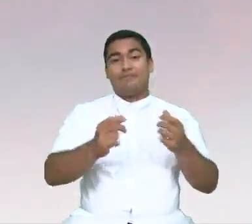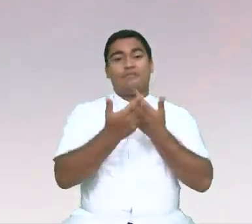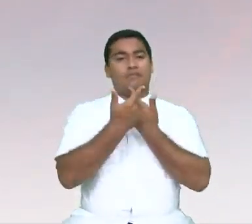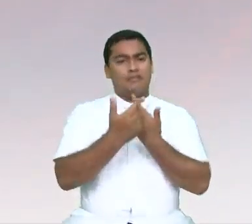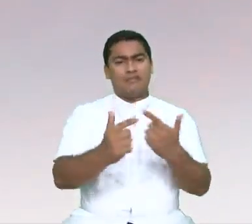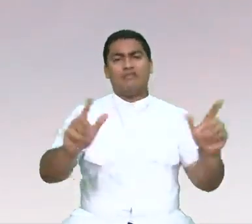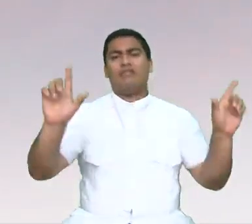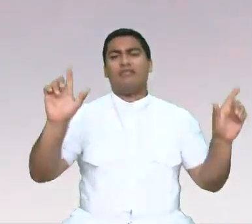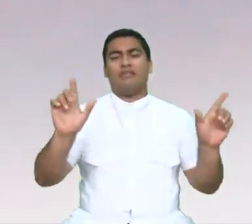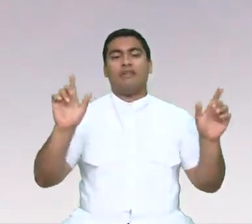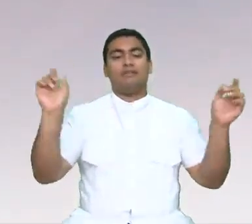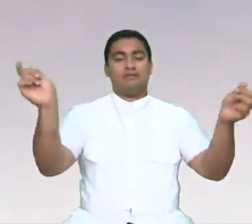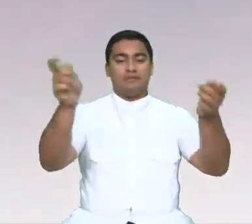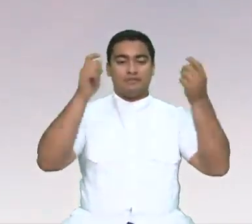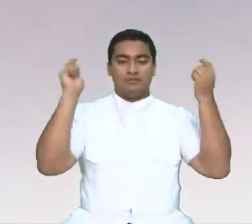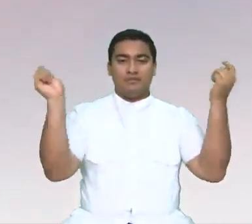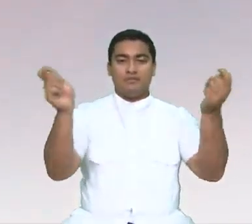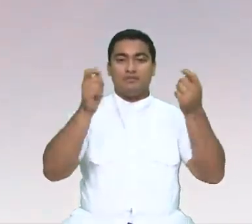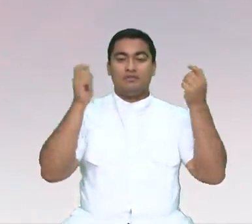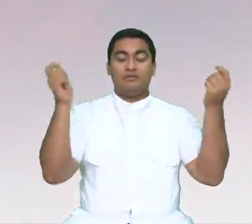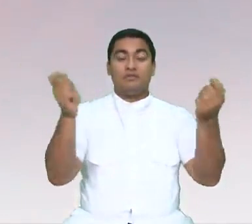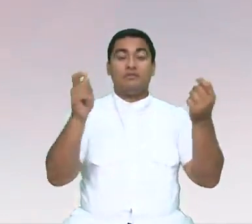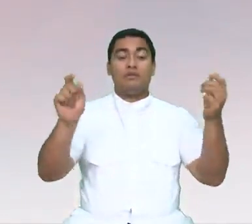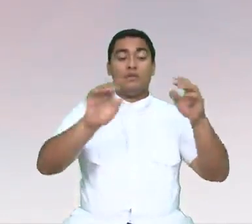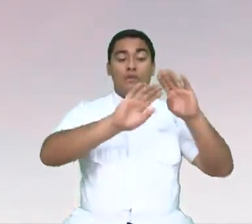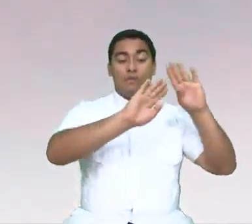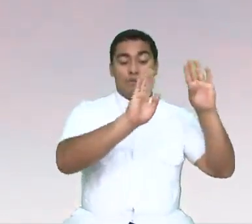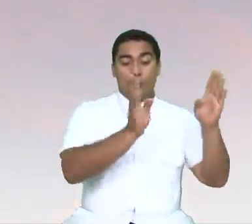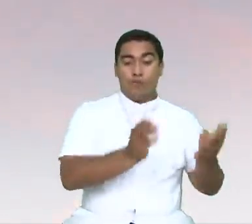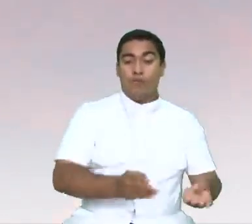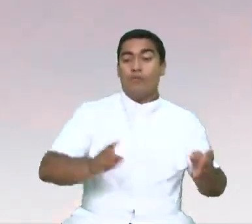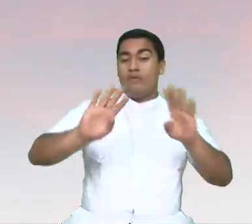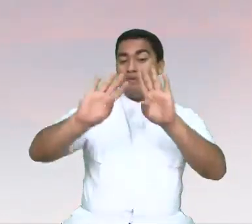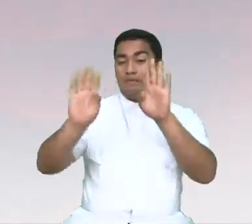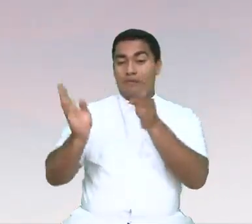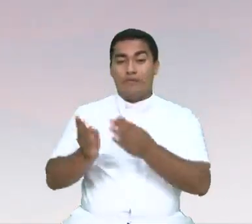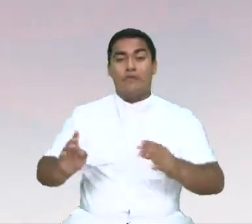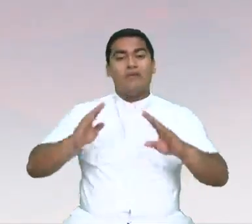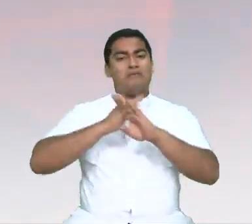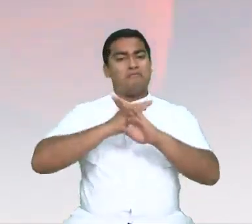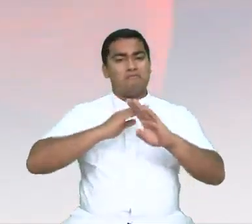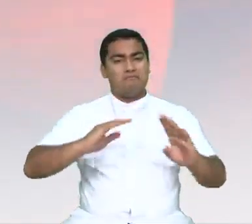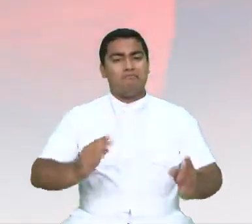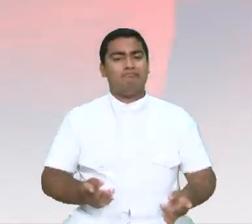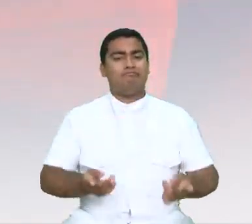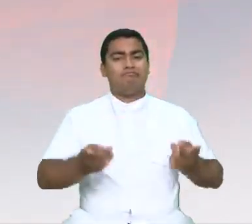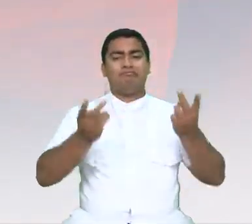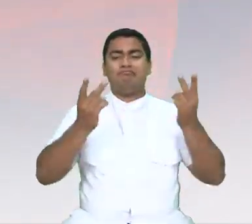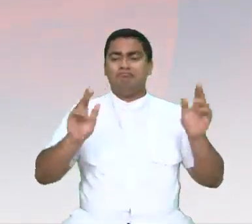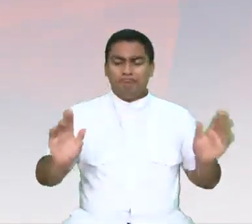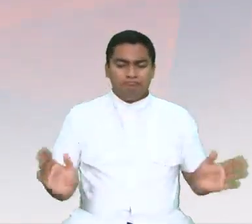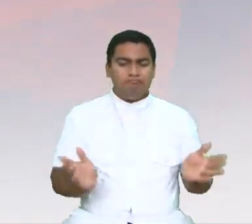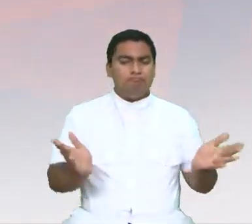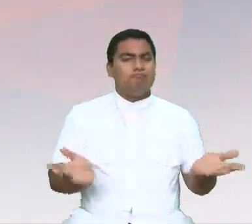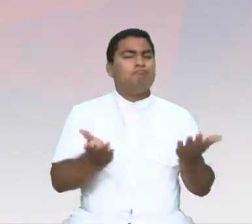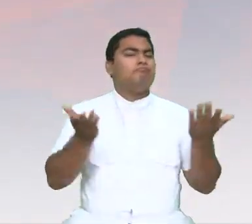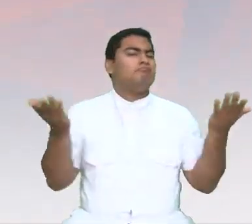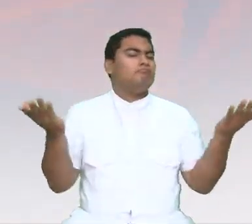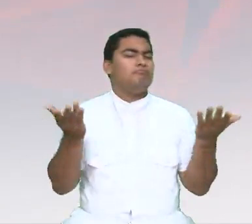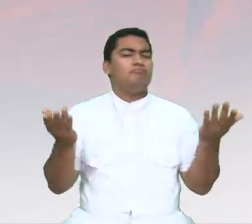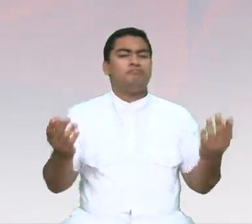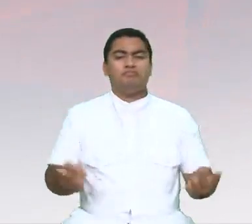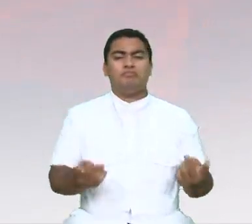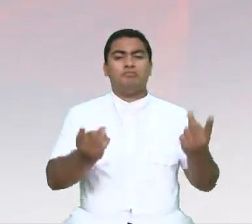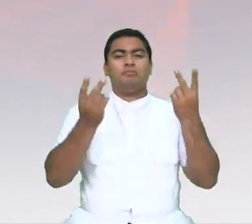Celebrando y celebrándonos en paz y vida, promoviendo y defendiendo la vida desde